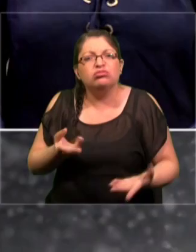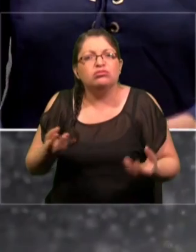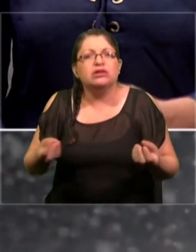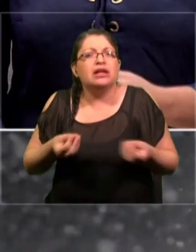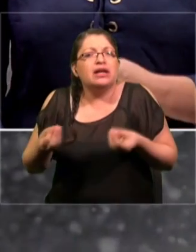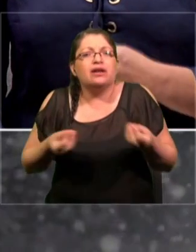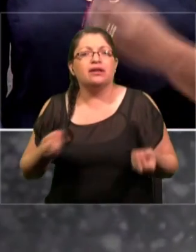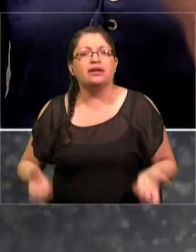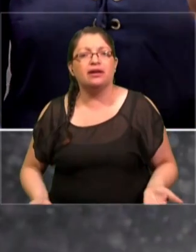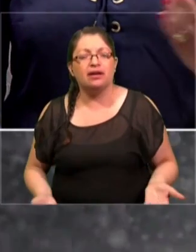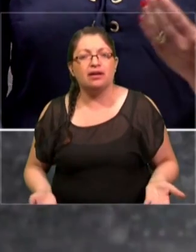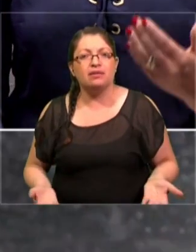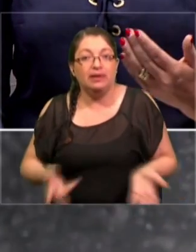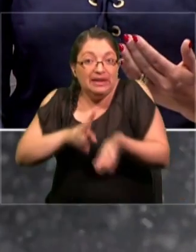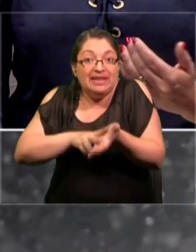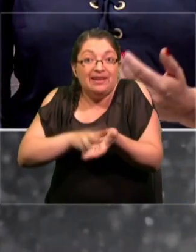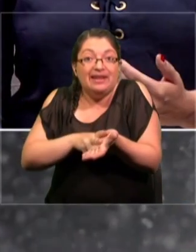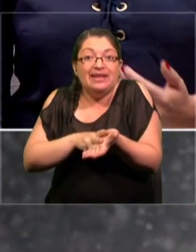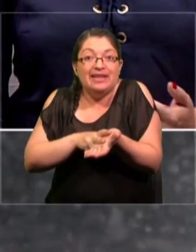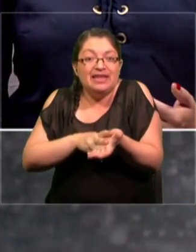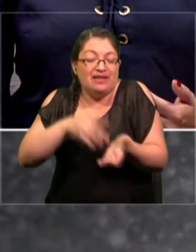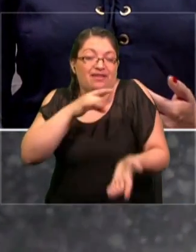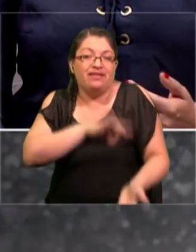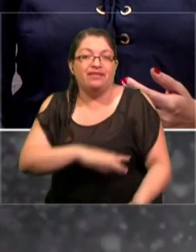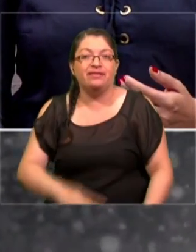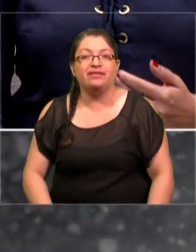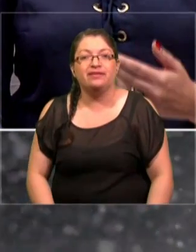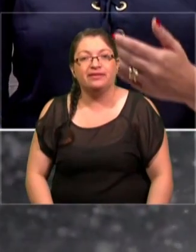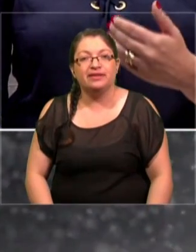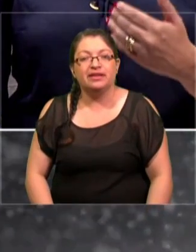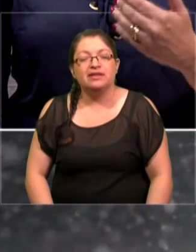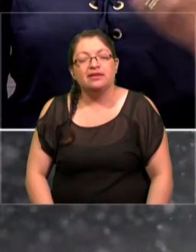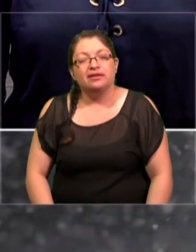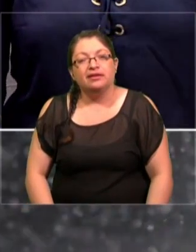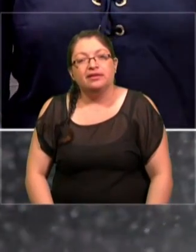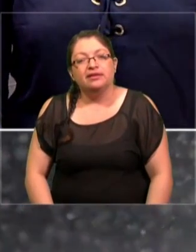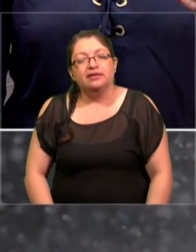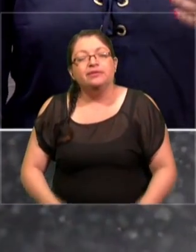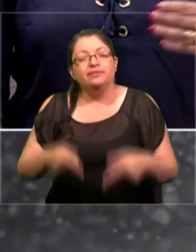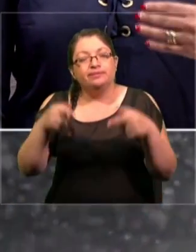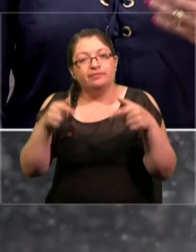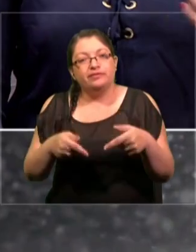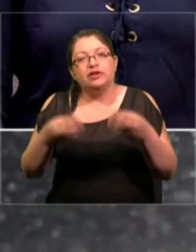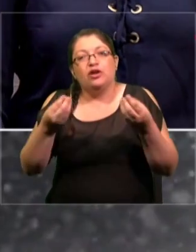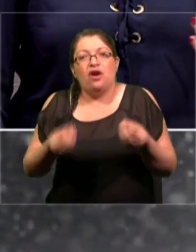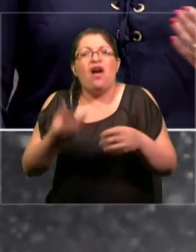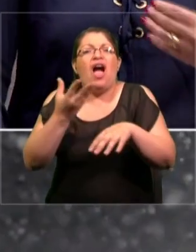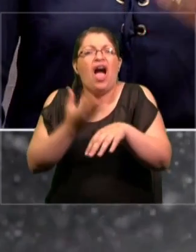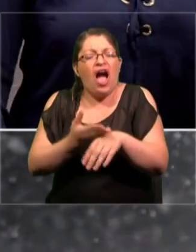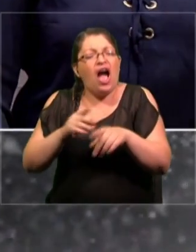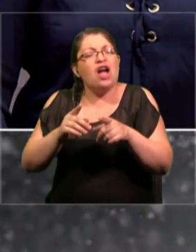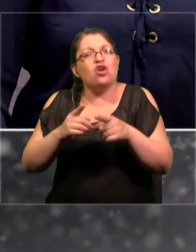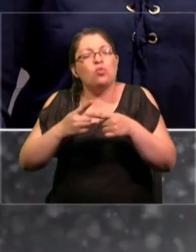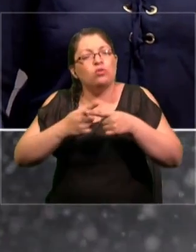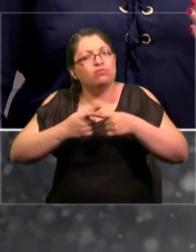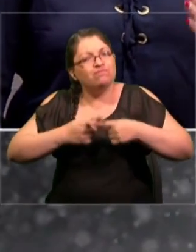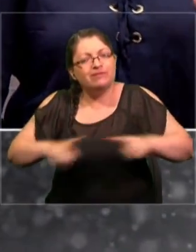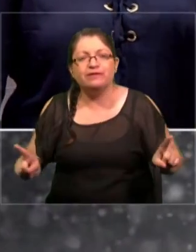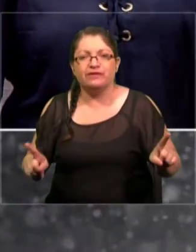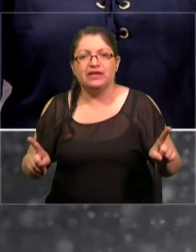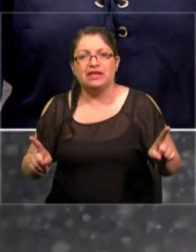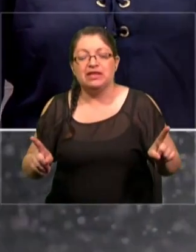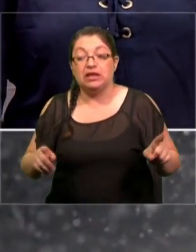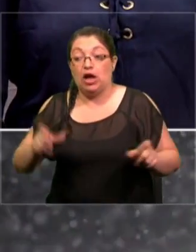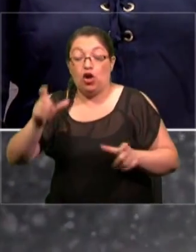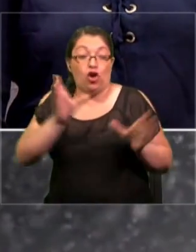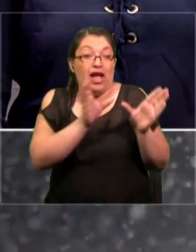pasando efectivamente en el país. ¿Ah? Y en eso evidentemente hay una distancia, sino un divorcio entre lo que